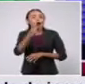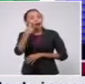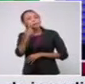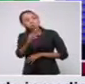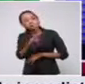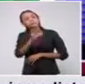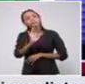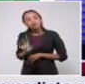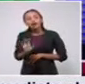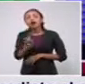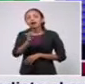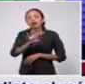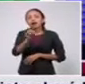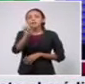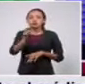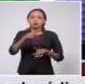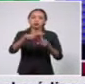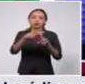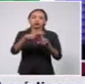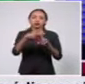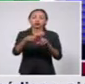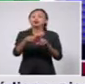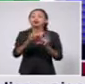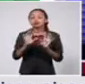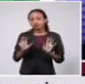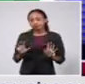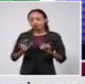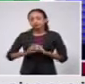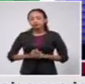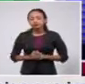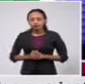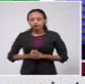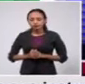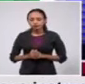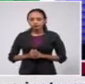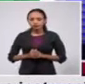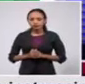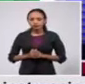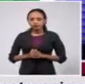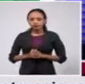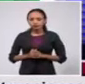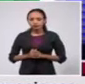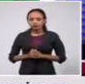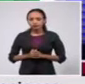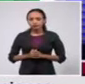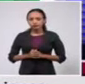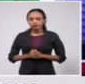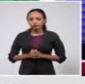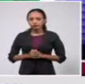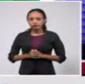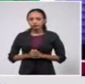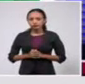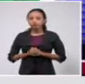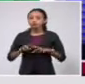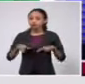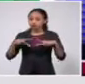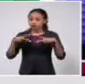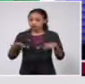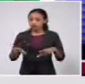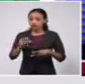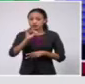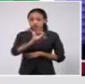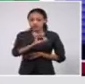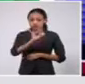estudio poblacional que se esté realizando. Nuevamente, de los 774